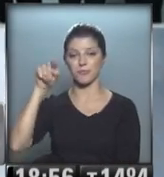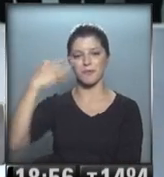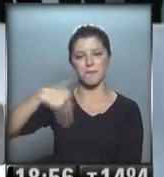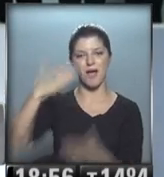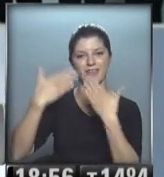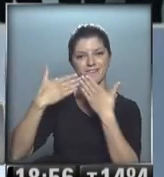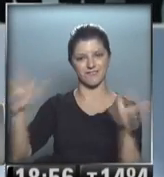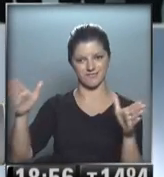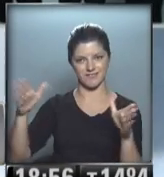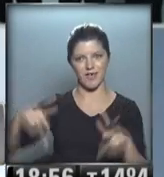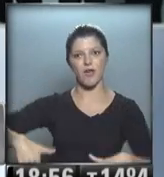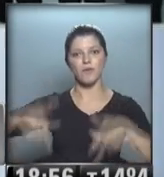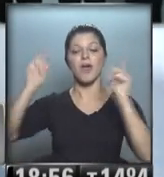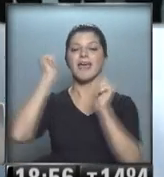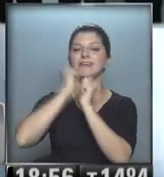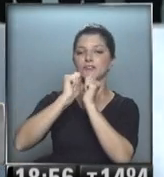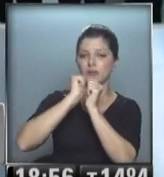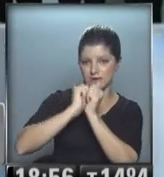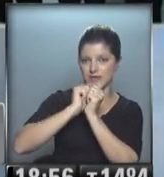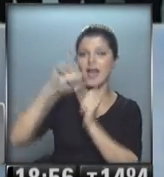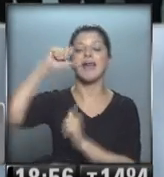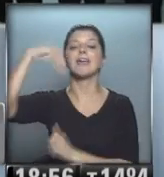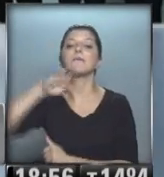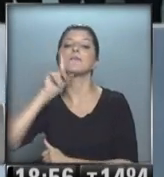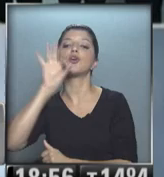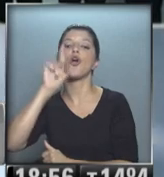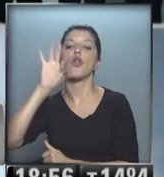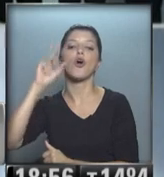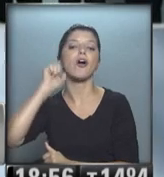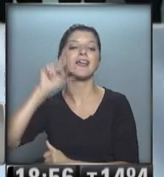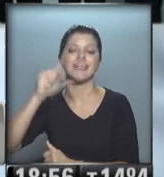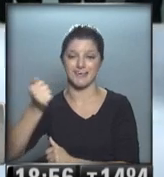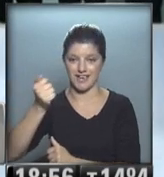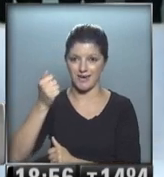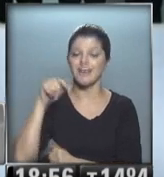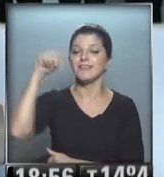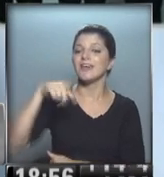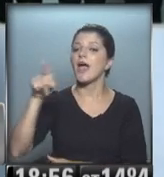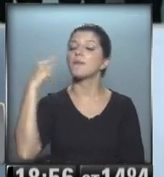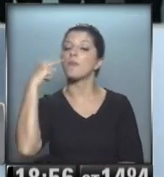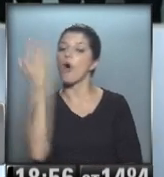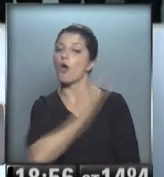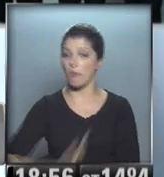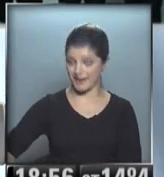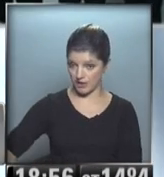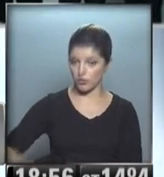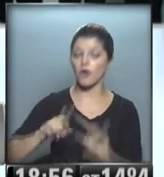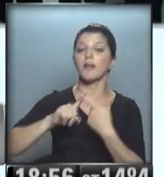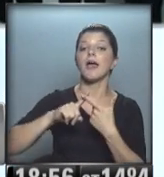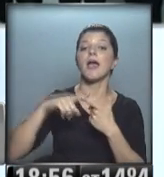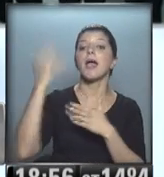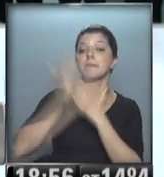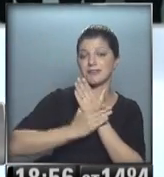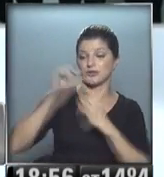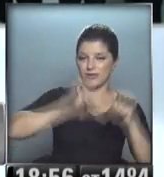nuevo edificio de histología y embriología. Se encuentra el gobernador de la provincia de Mendoza, Francisco Pérez, el ministro de Ciencia y Tecnología, Lino